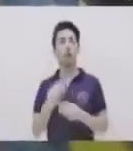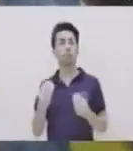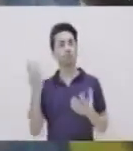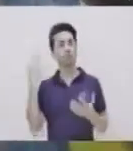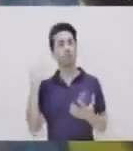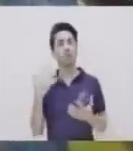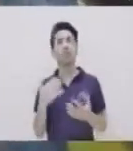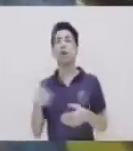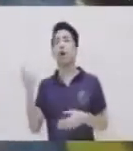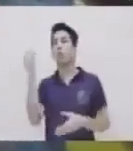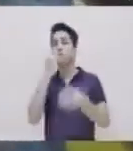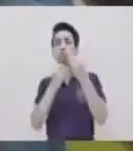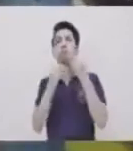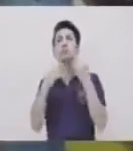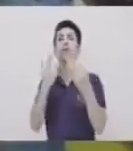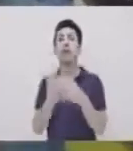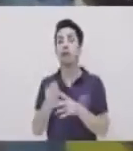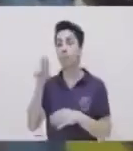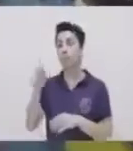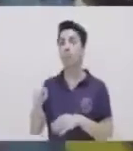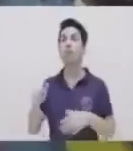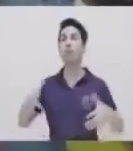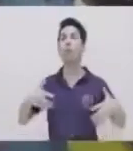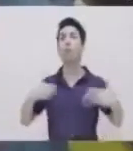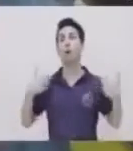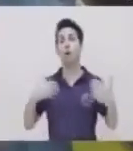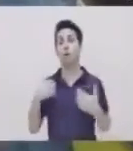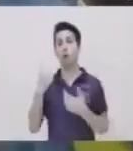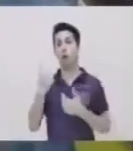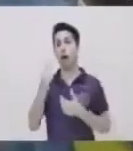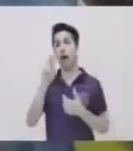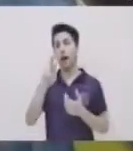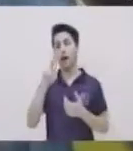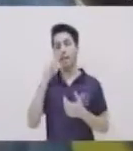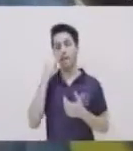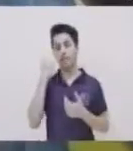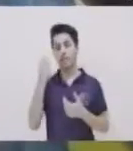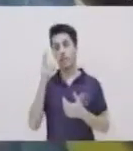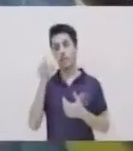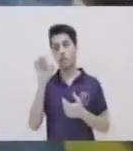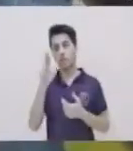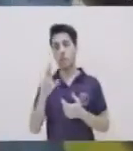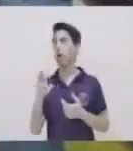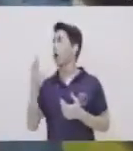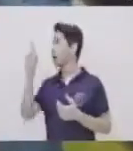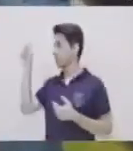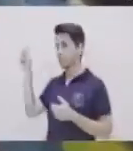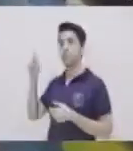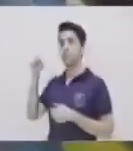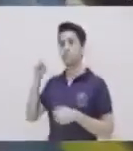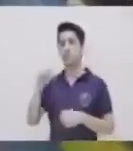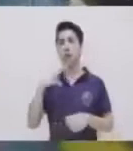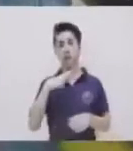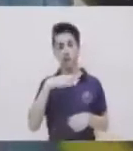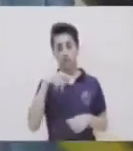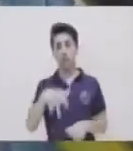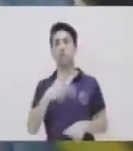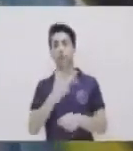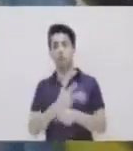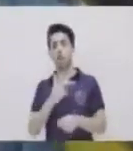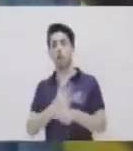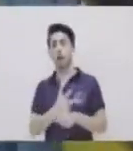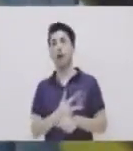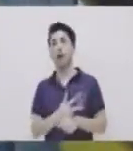y su fuente de alimentación era el mono aullador. Este mono aullador sí lo encontramos en